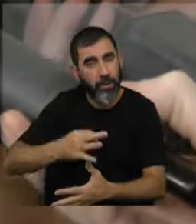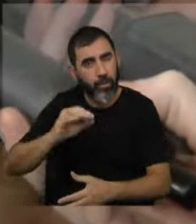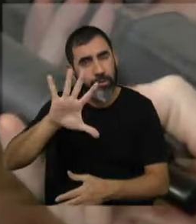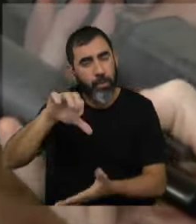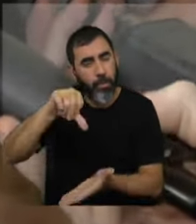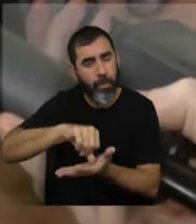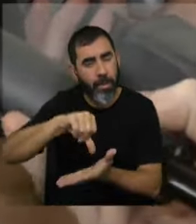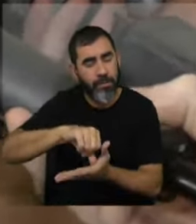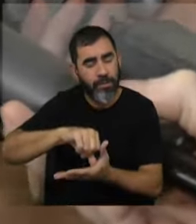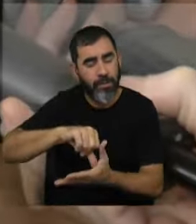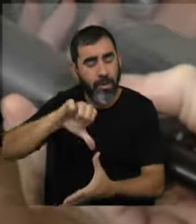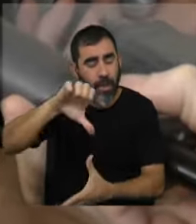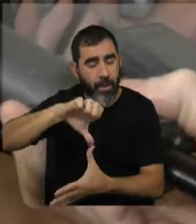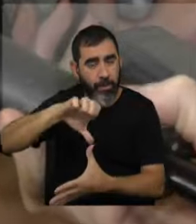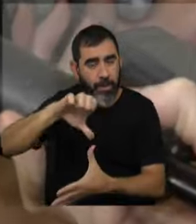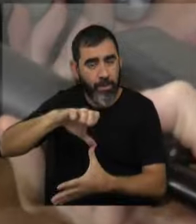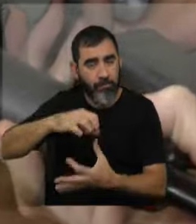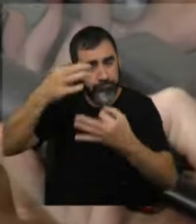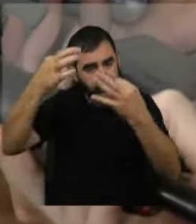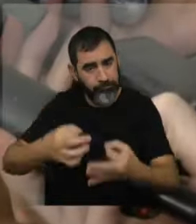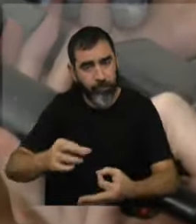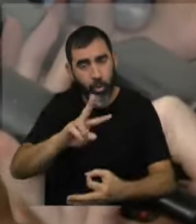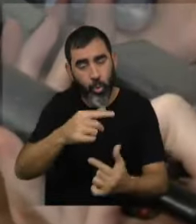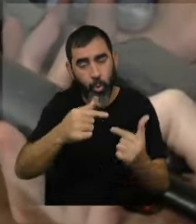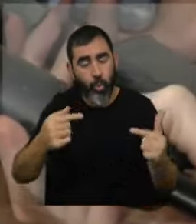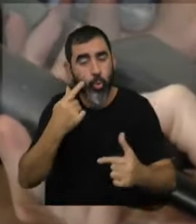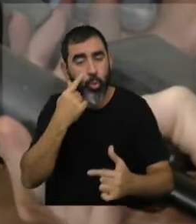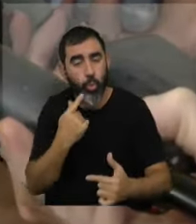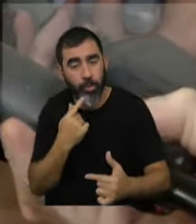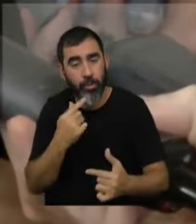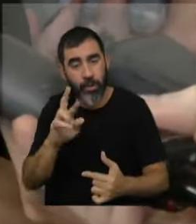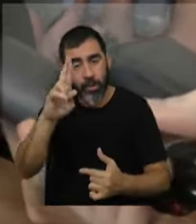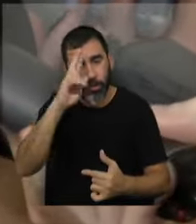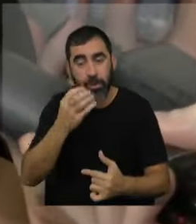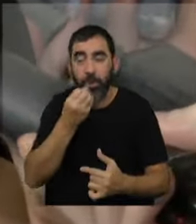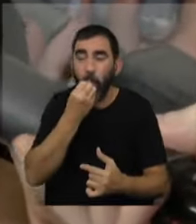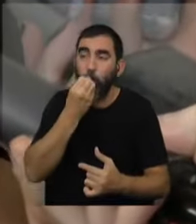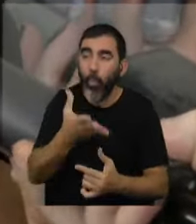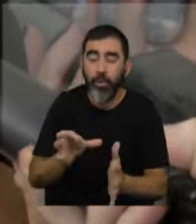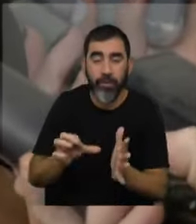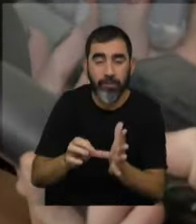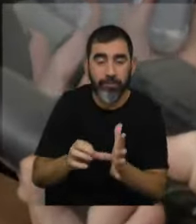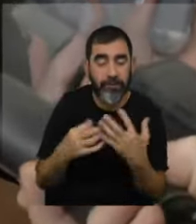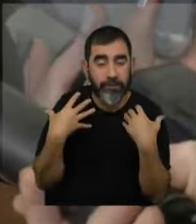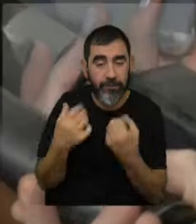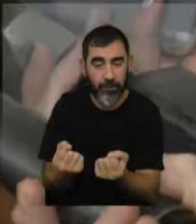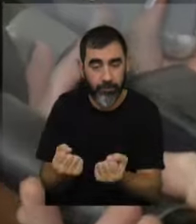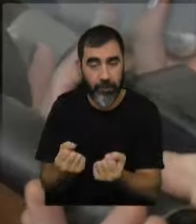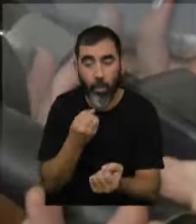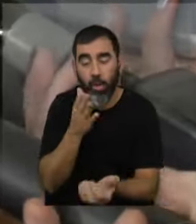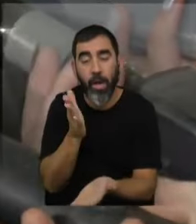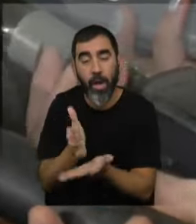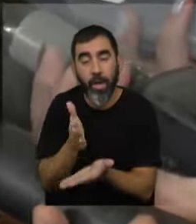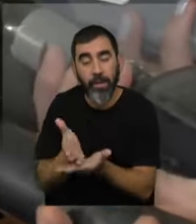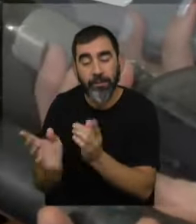cinco países de la región que cumplen esas dos indicadores que es de buena salud del sistema y de buena asistencia que